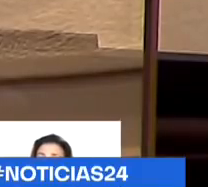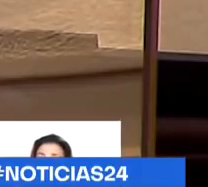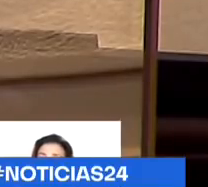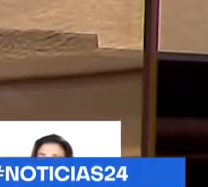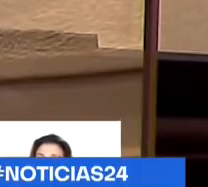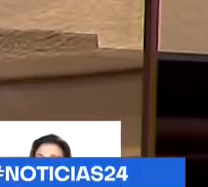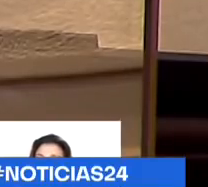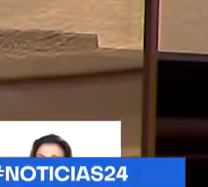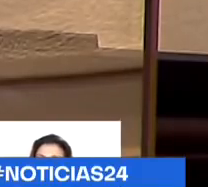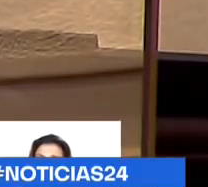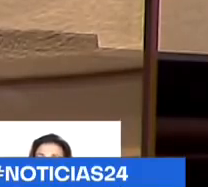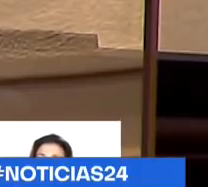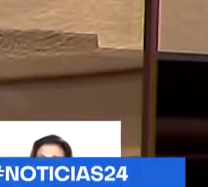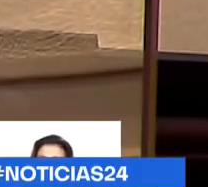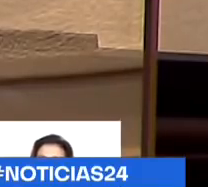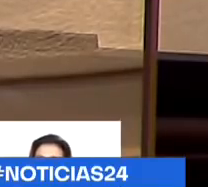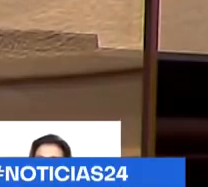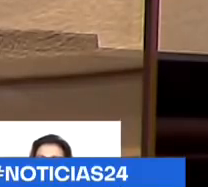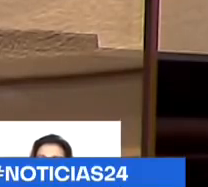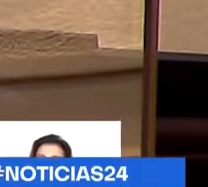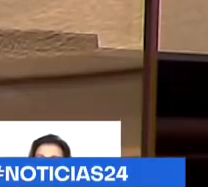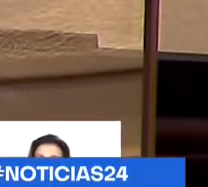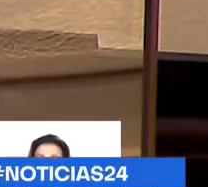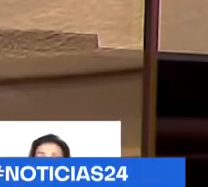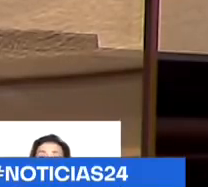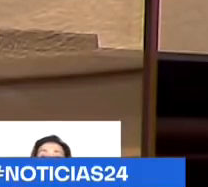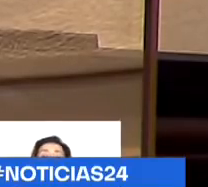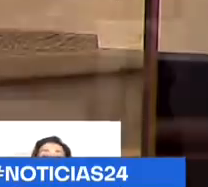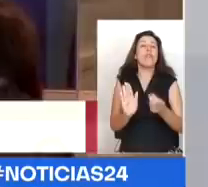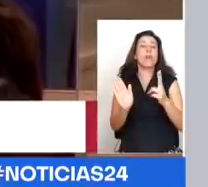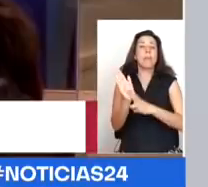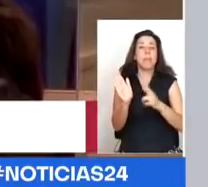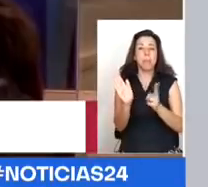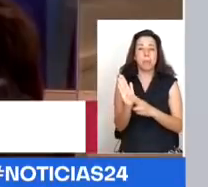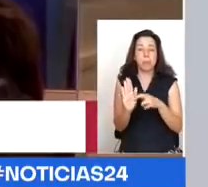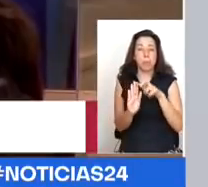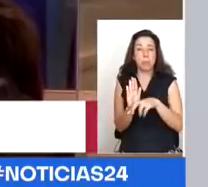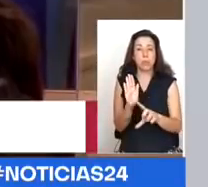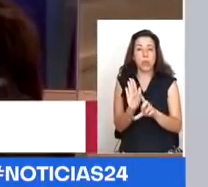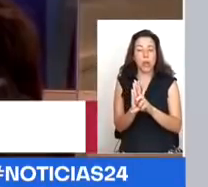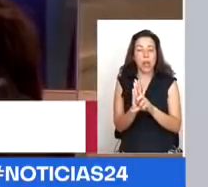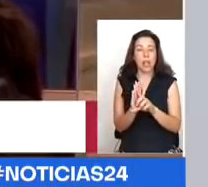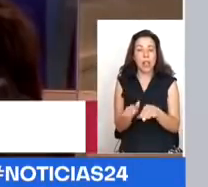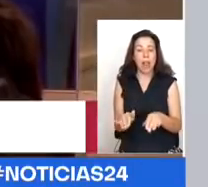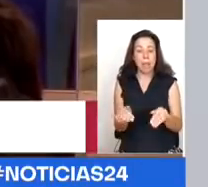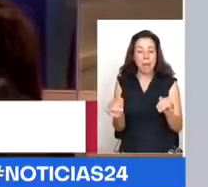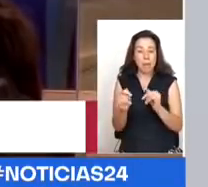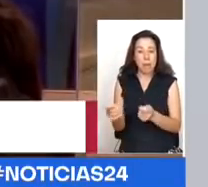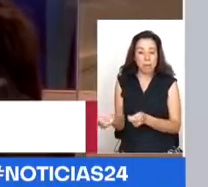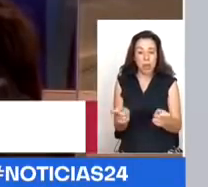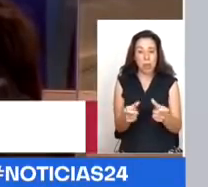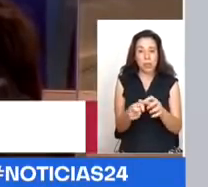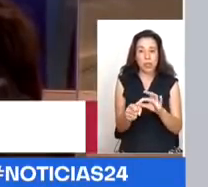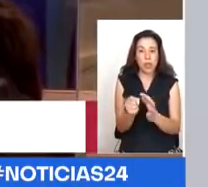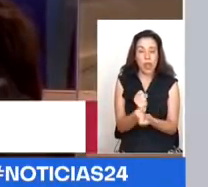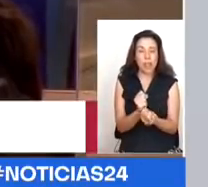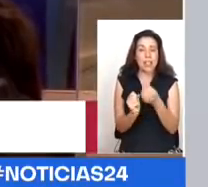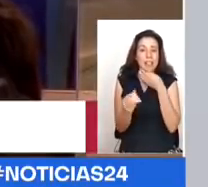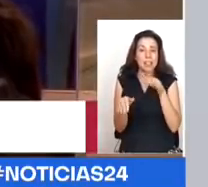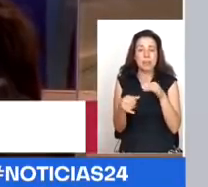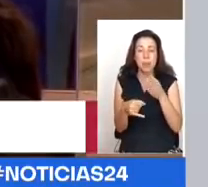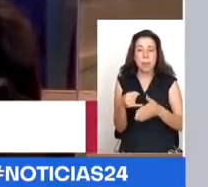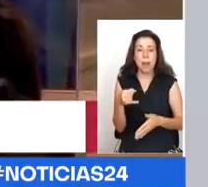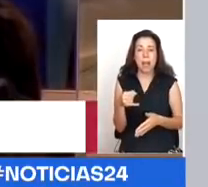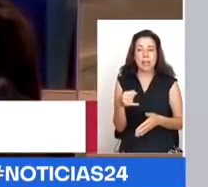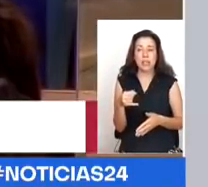se votan en paralelo. Kevin Felgueras, para que tú nos expliques, nos ilustres. Claro, habíamos visto la primera votación, 138 votos a